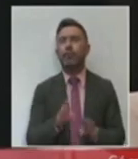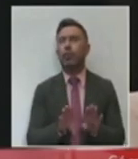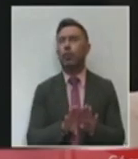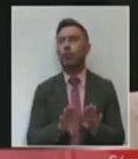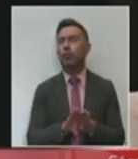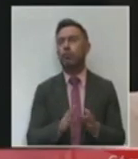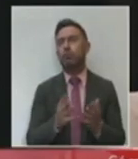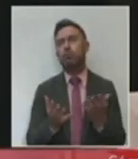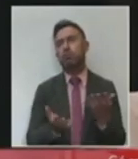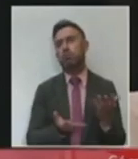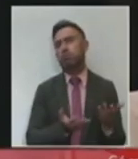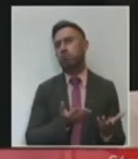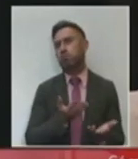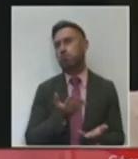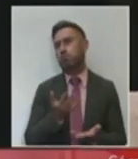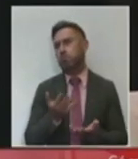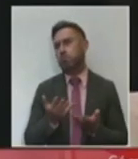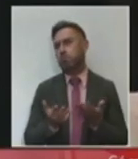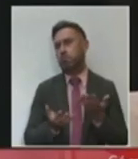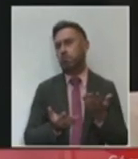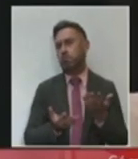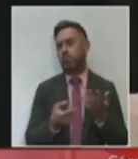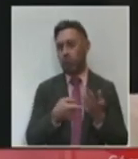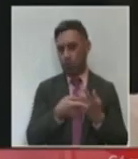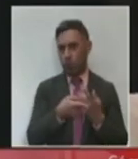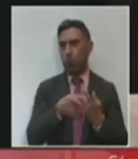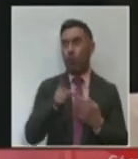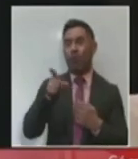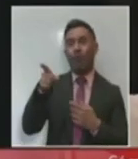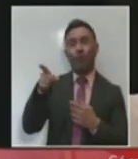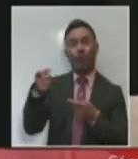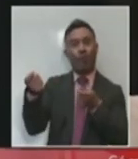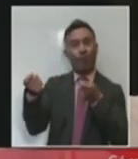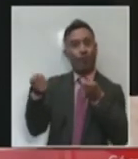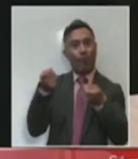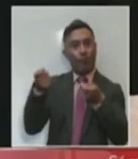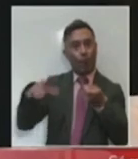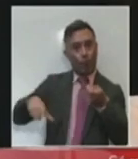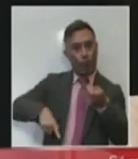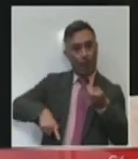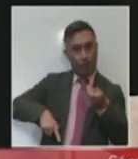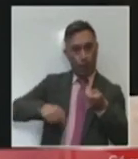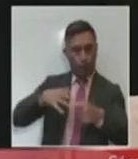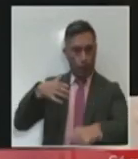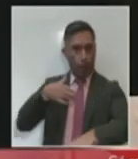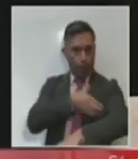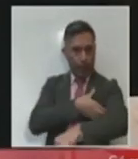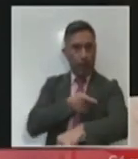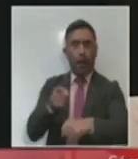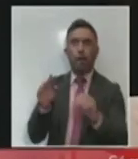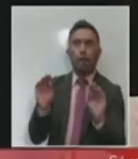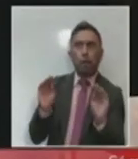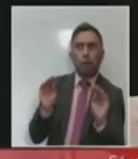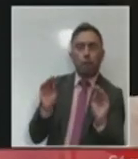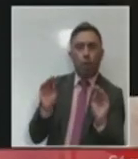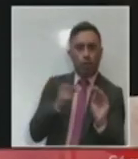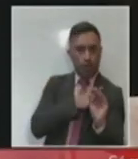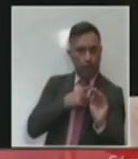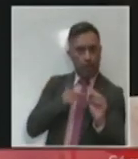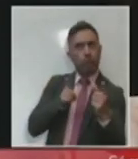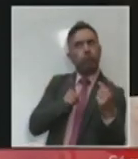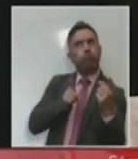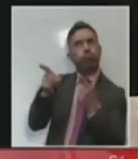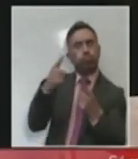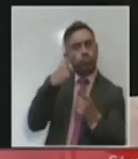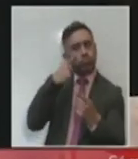de señalamientos al poder. Porque este documento hoy lo que nos hace